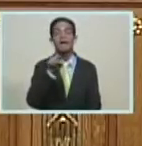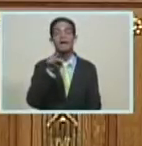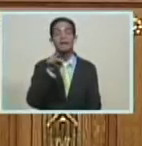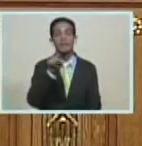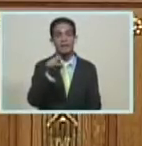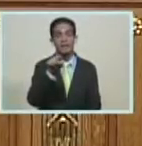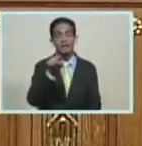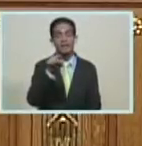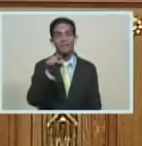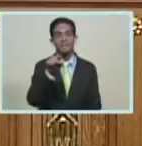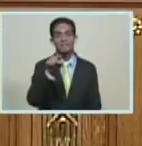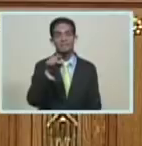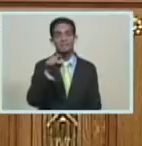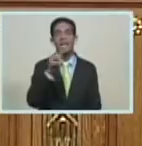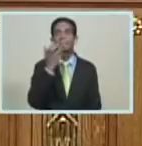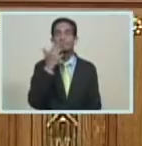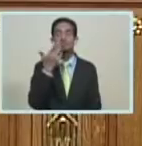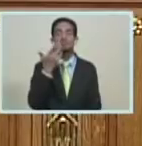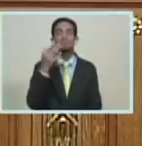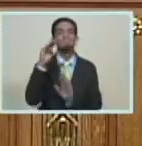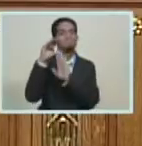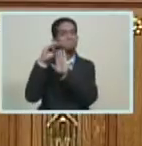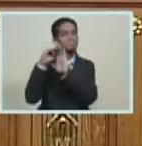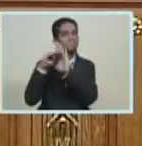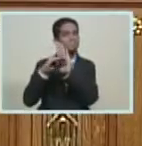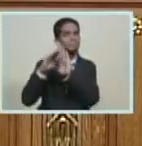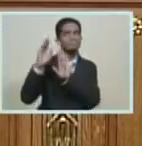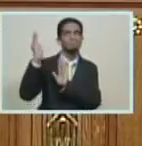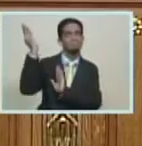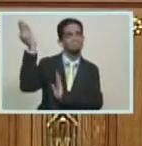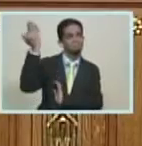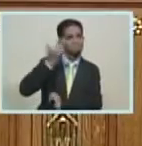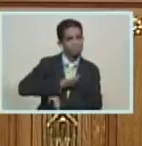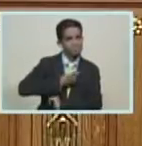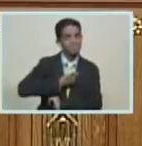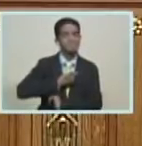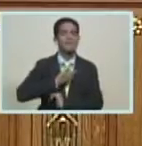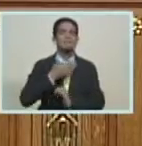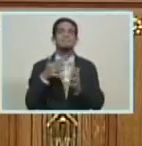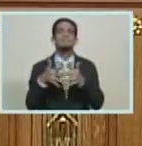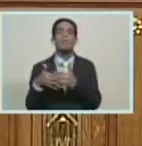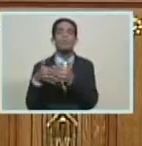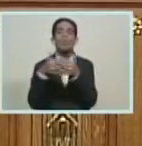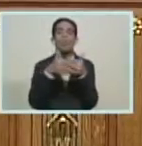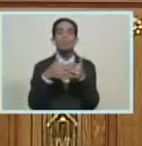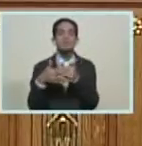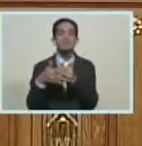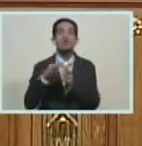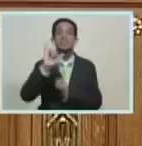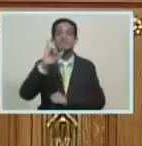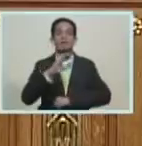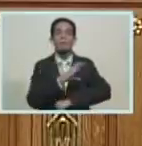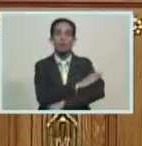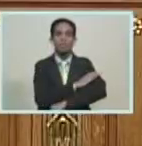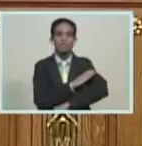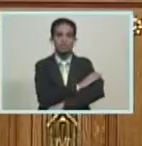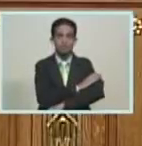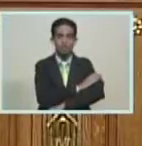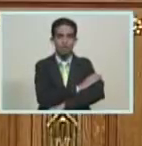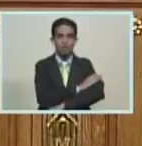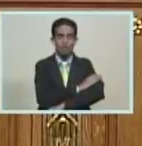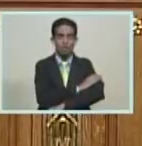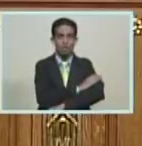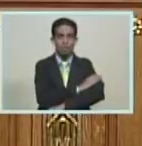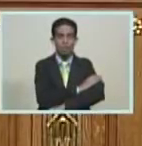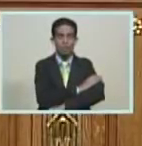pedidas por el señor Antonio Ledezma, Julio Borges y la derecha venezolana por el señor